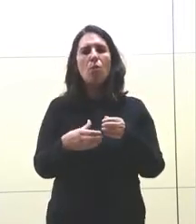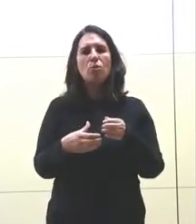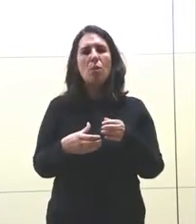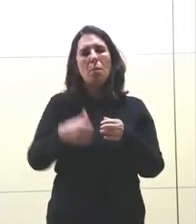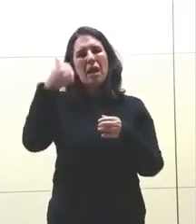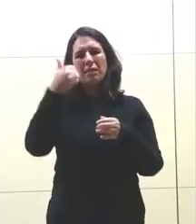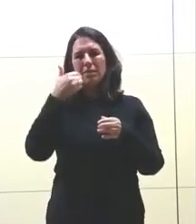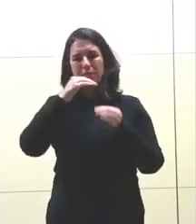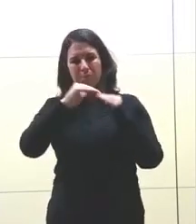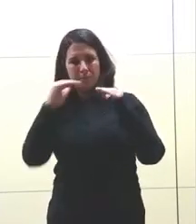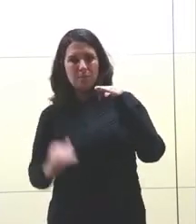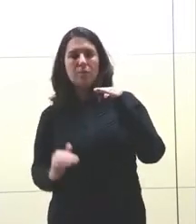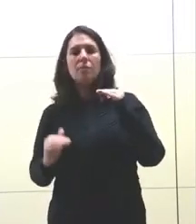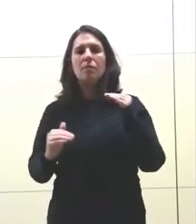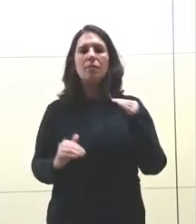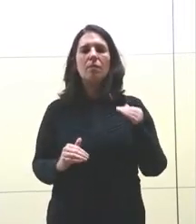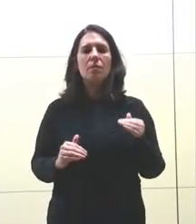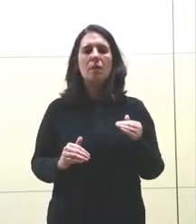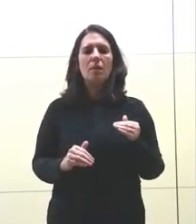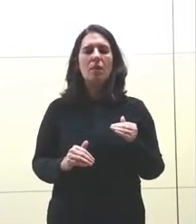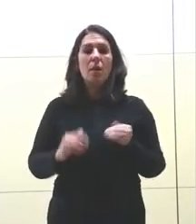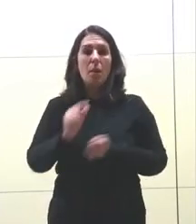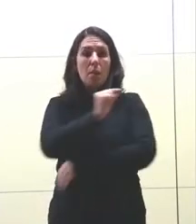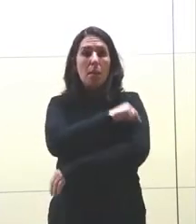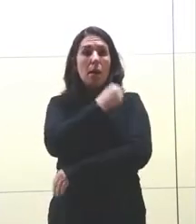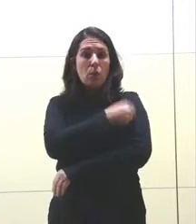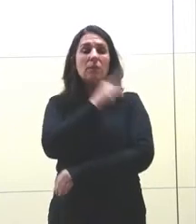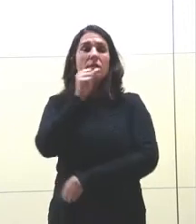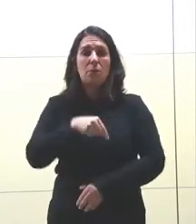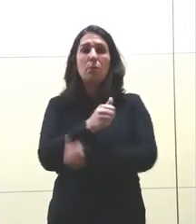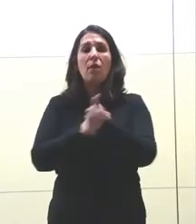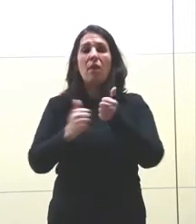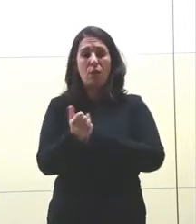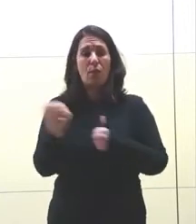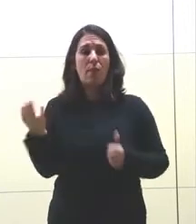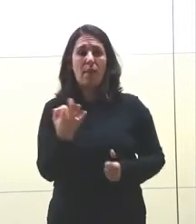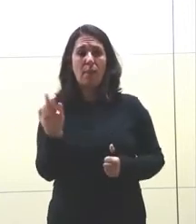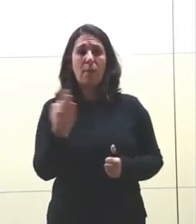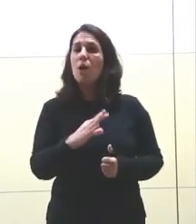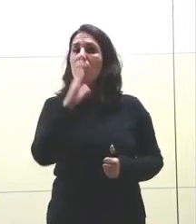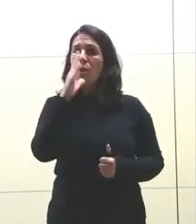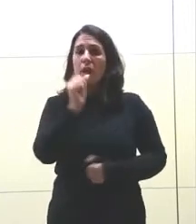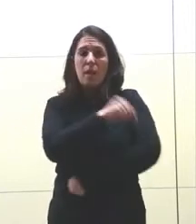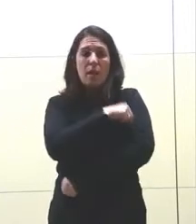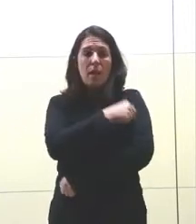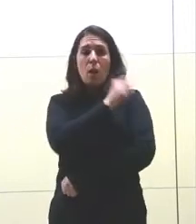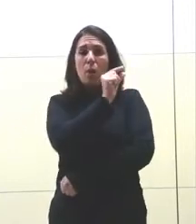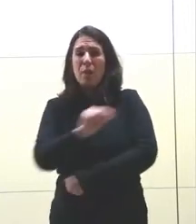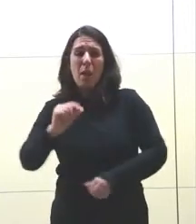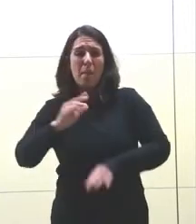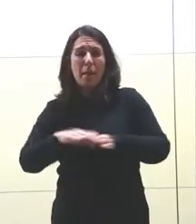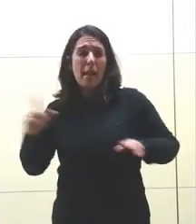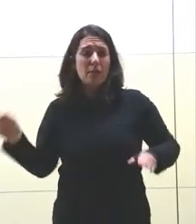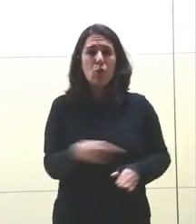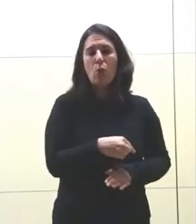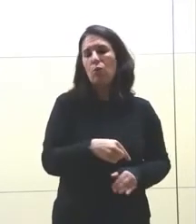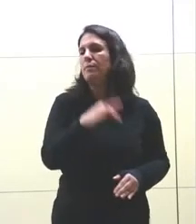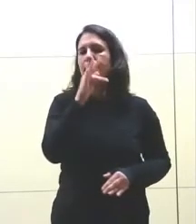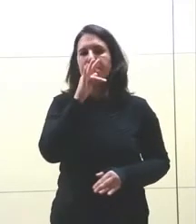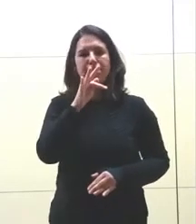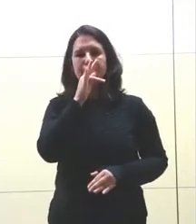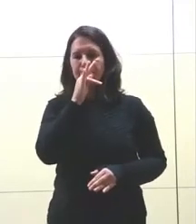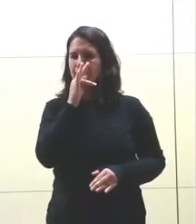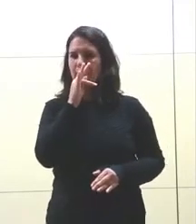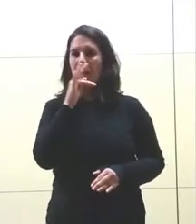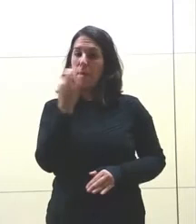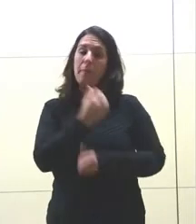Es decir, cuando lleguen las vacunas habrá que hacer priorización, porque no va a haber vacunas para todos y hay que establecer cuáles son